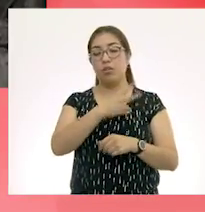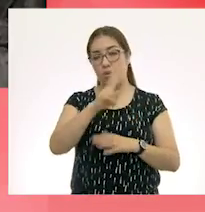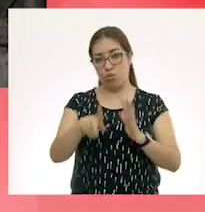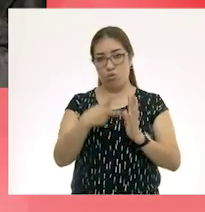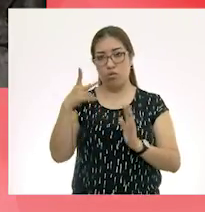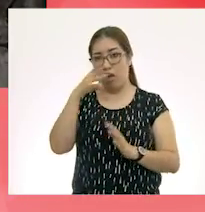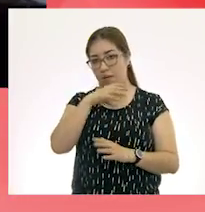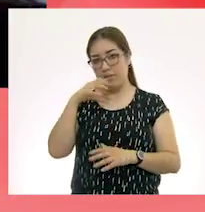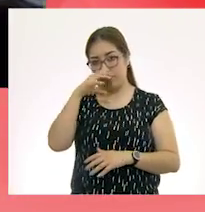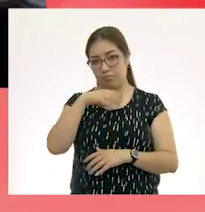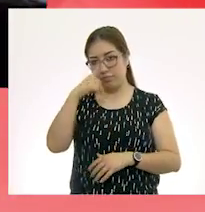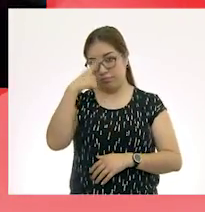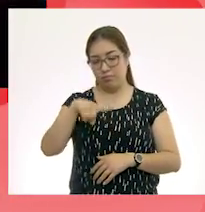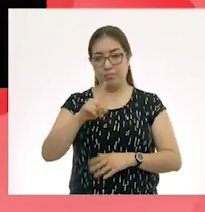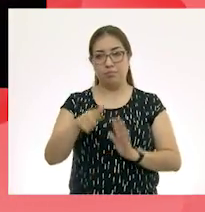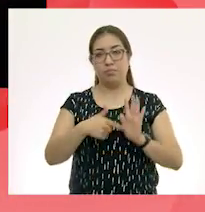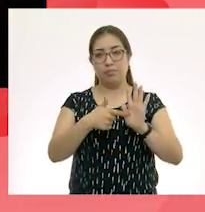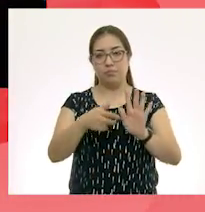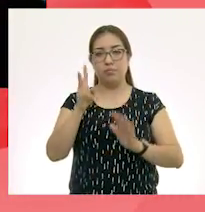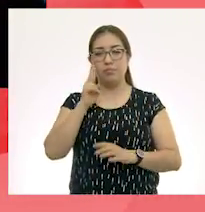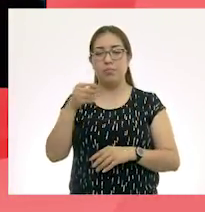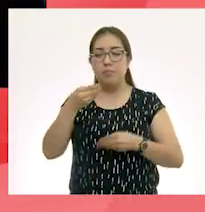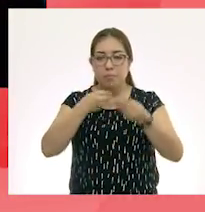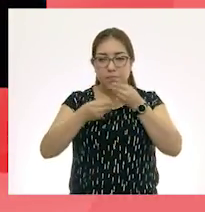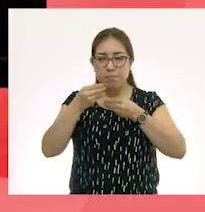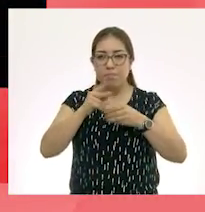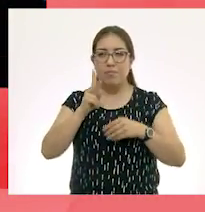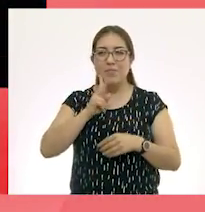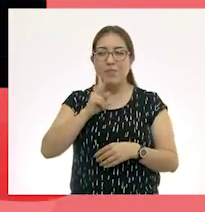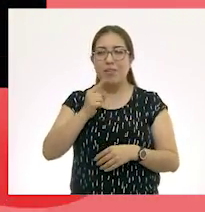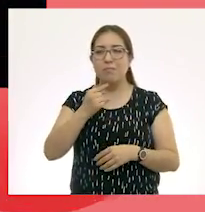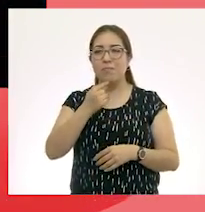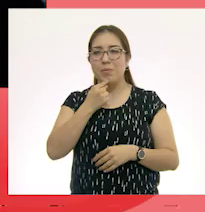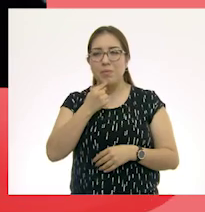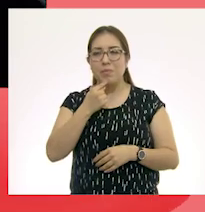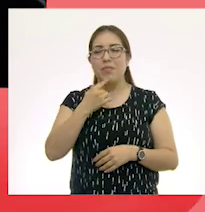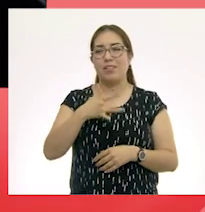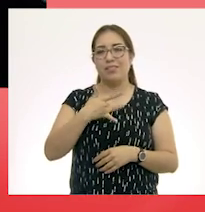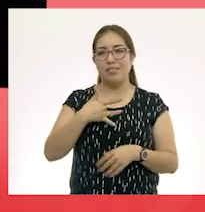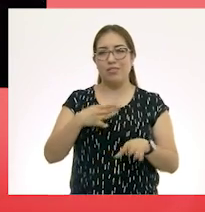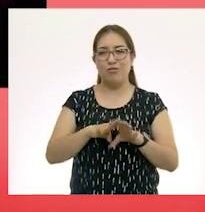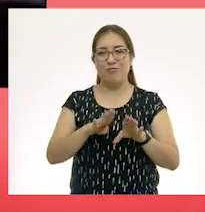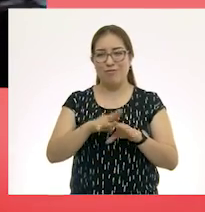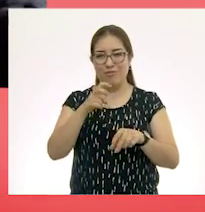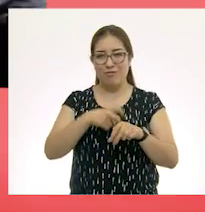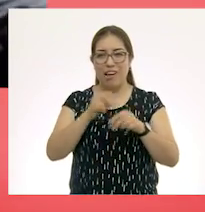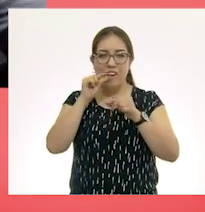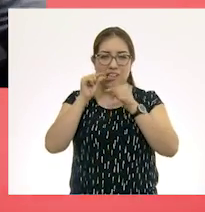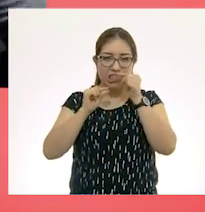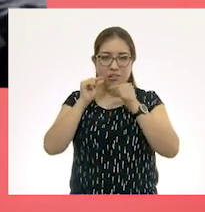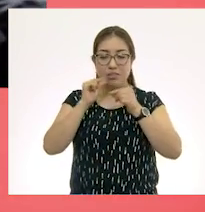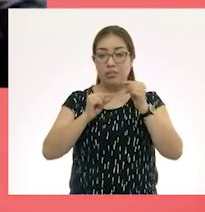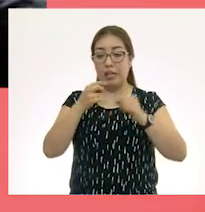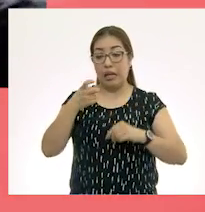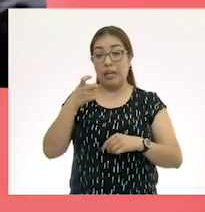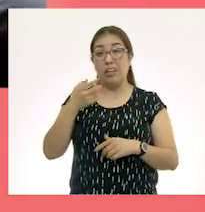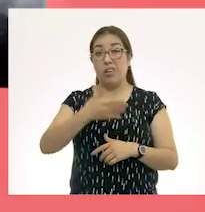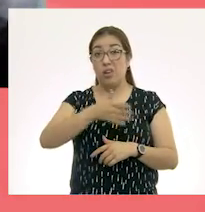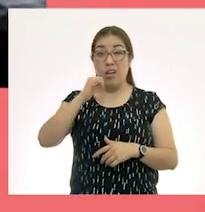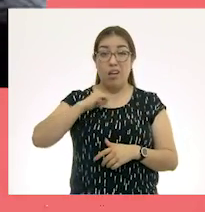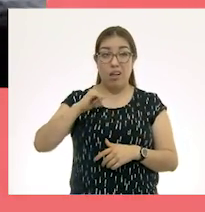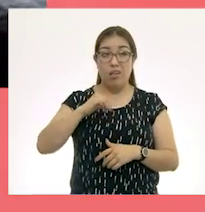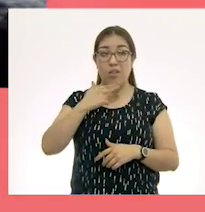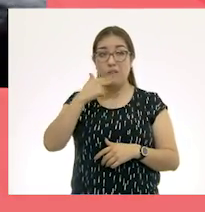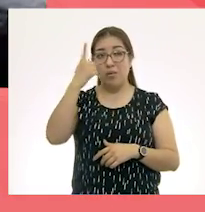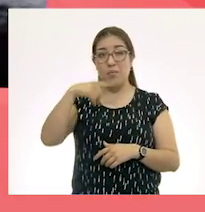que recupere su tostado. Estos alimentos eran alimentos para el viaje. Ah,